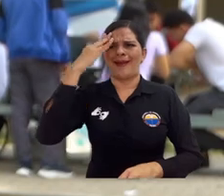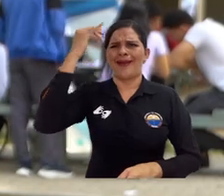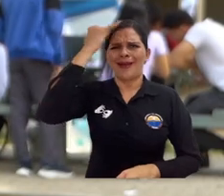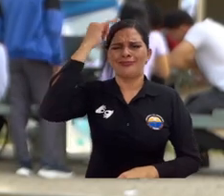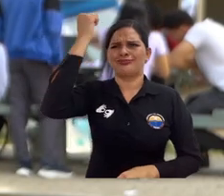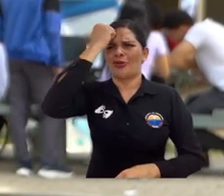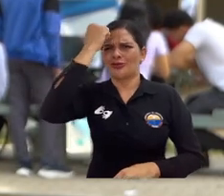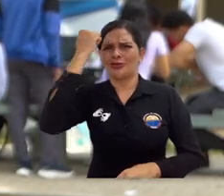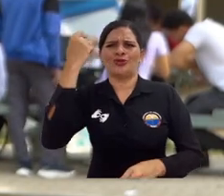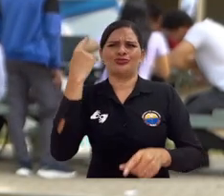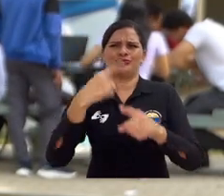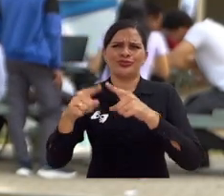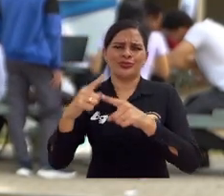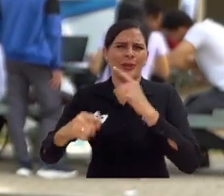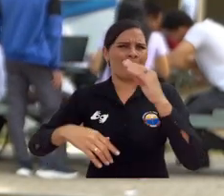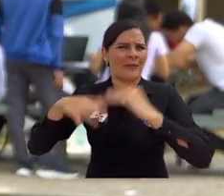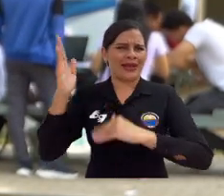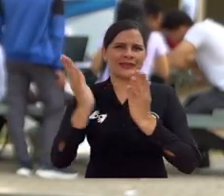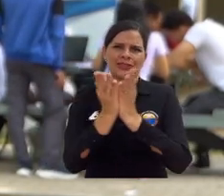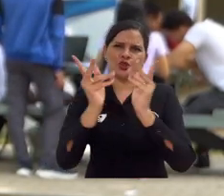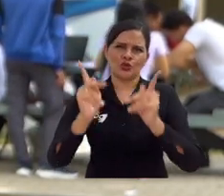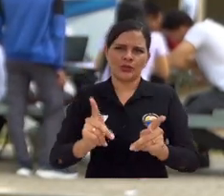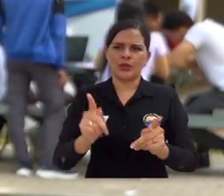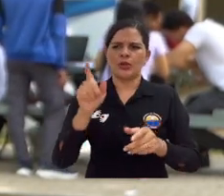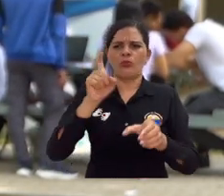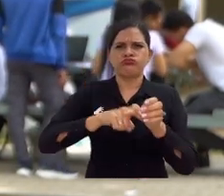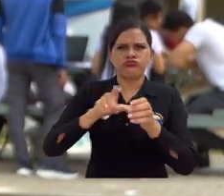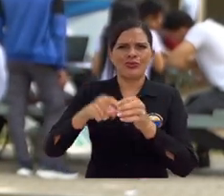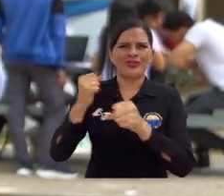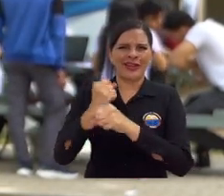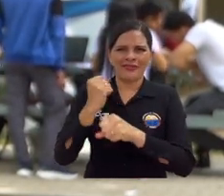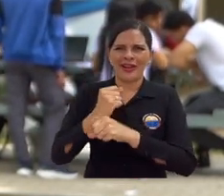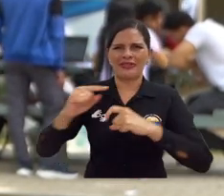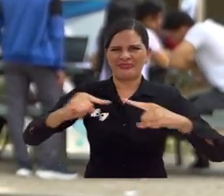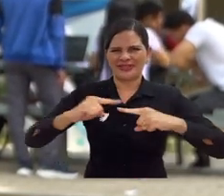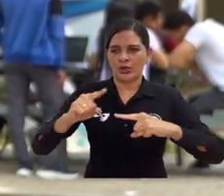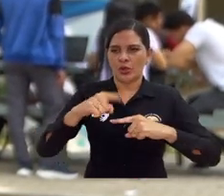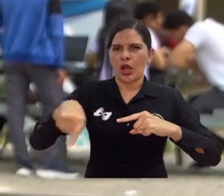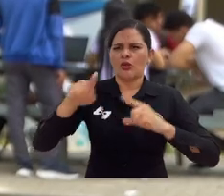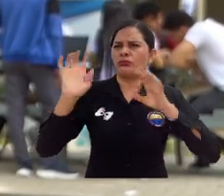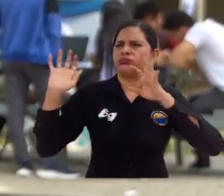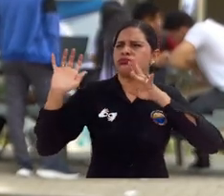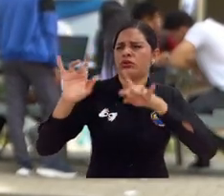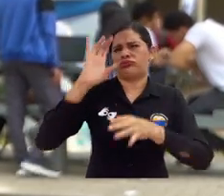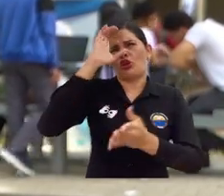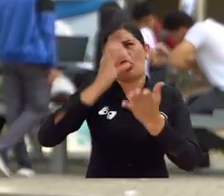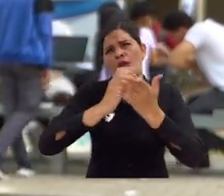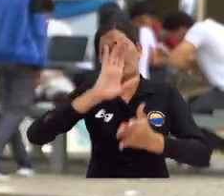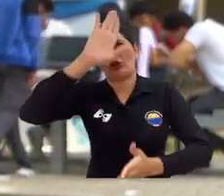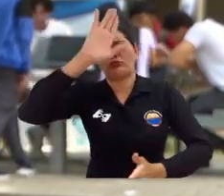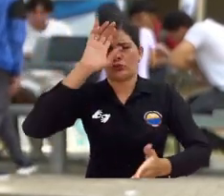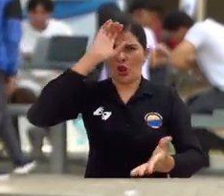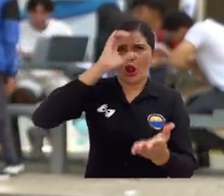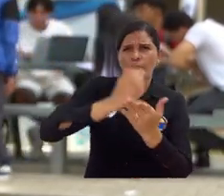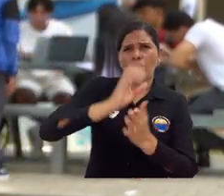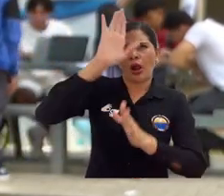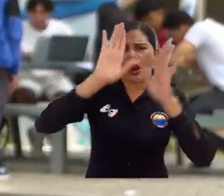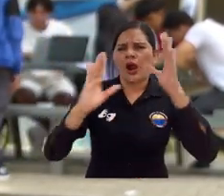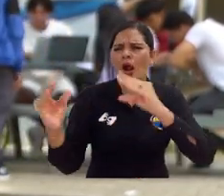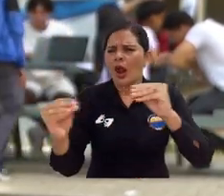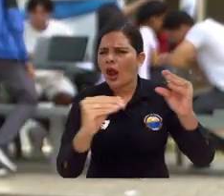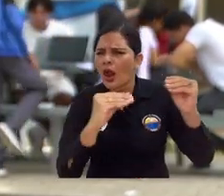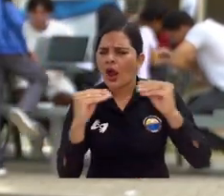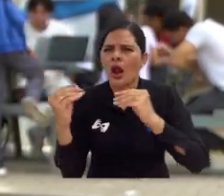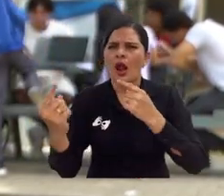que la comunidad universitaria y académica, principalmente estudiantes, docentes y empleados públicos administrativos, pudieran dar su